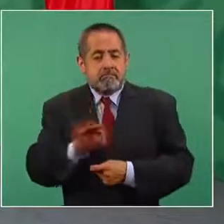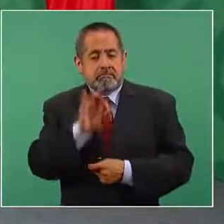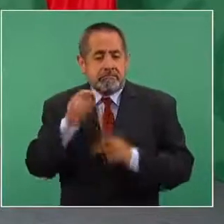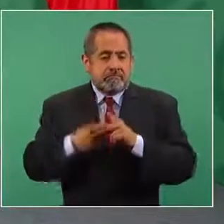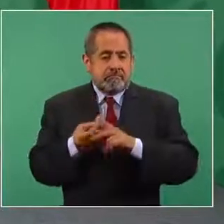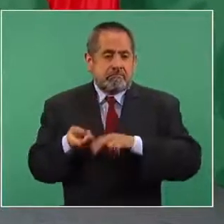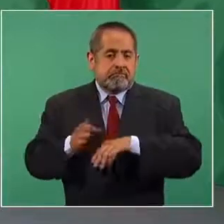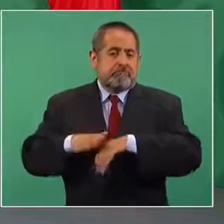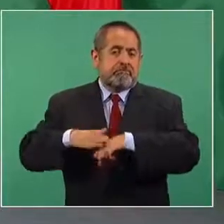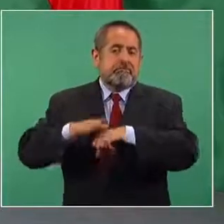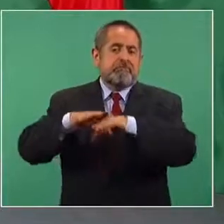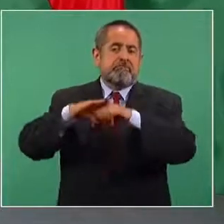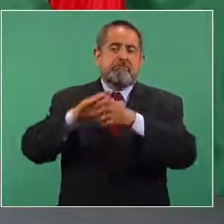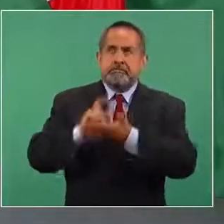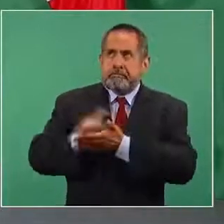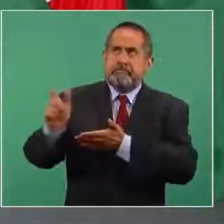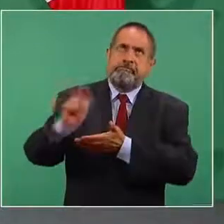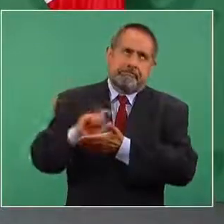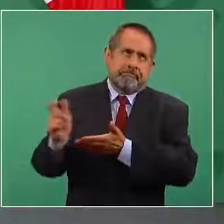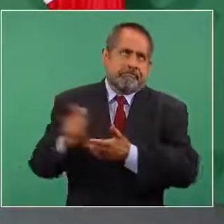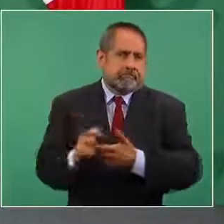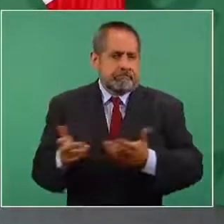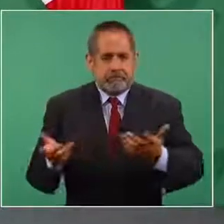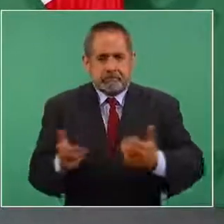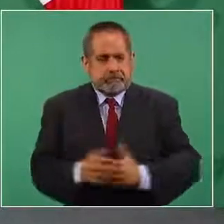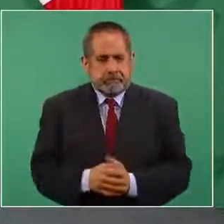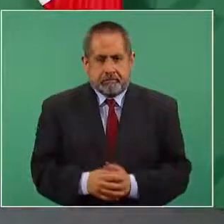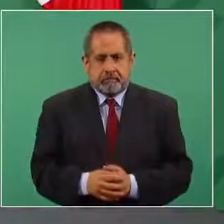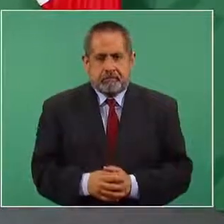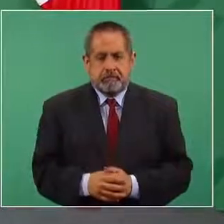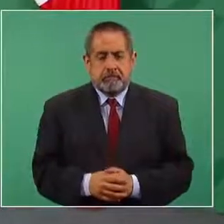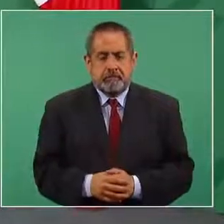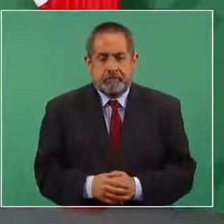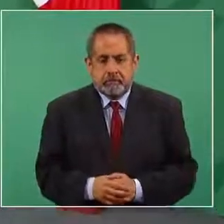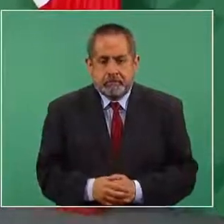consideró deuda en el principio,